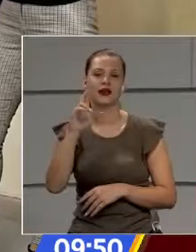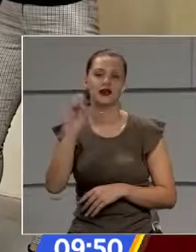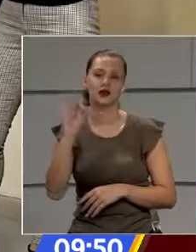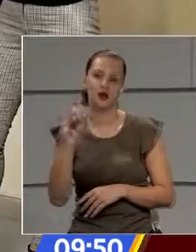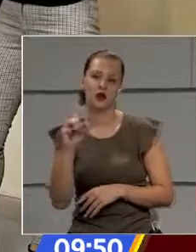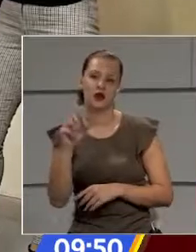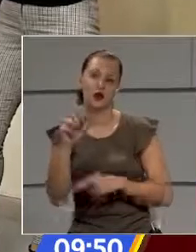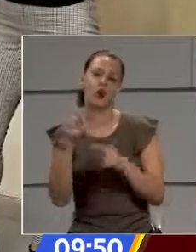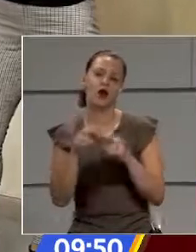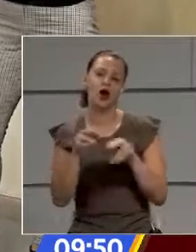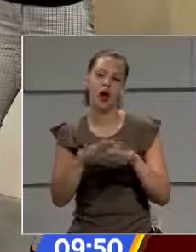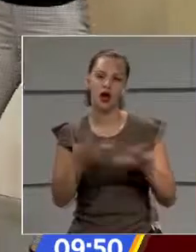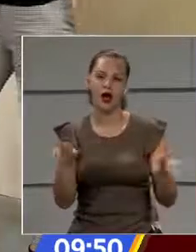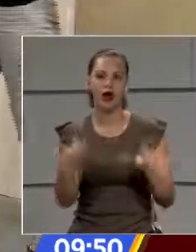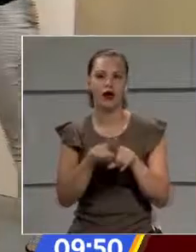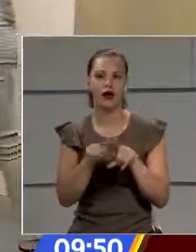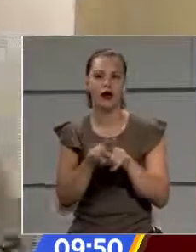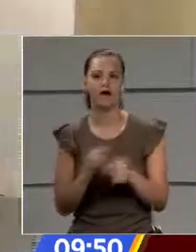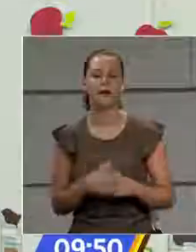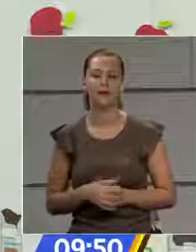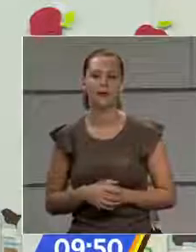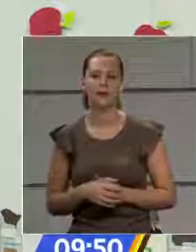Jairito en la alfombra. Ahorita lo vamos a poner, Jairo.